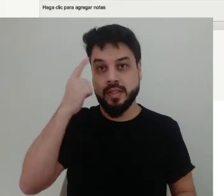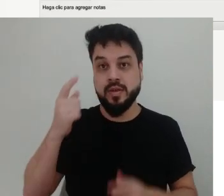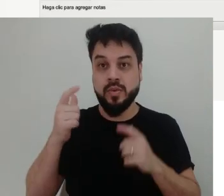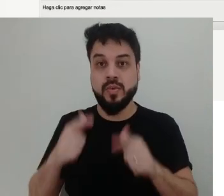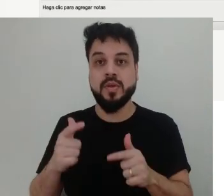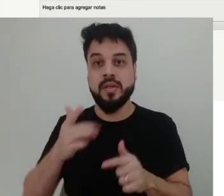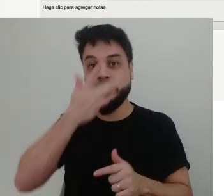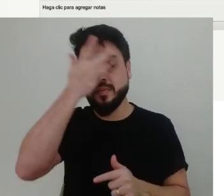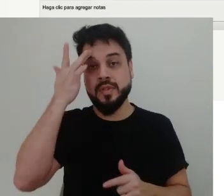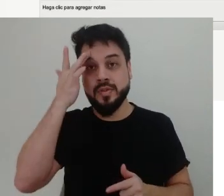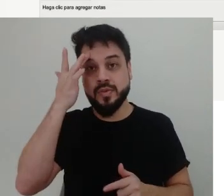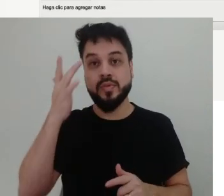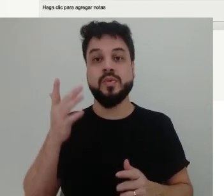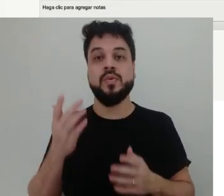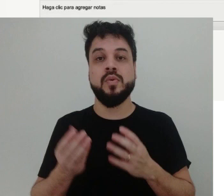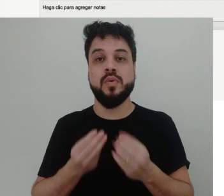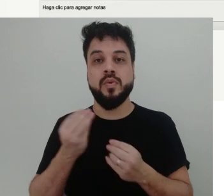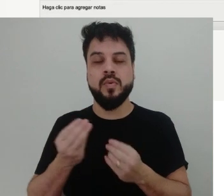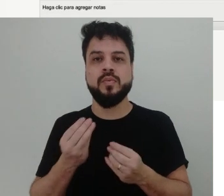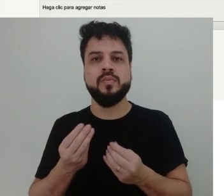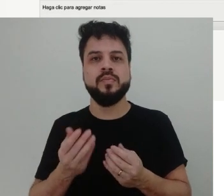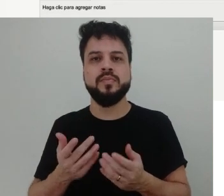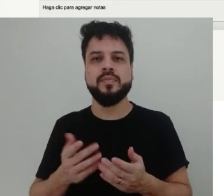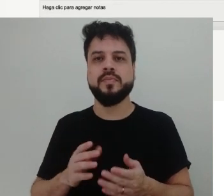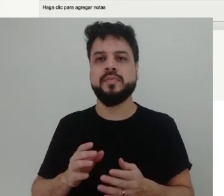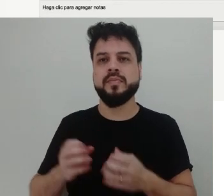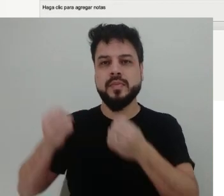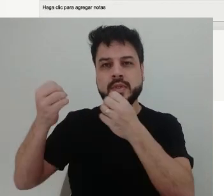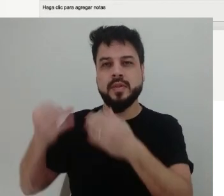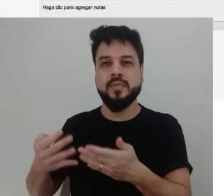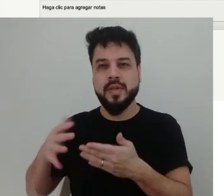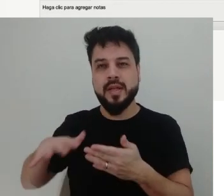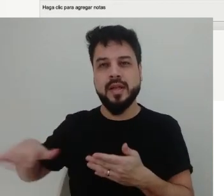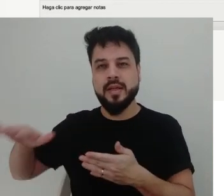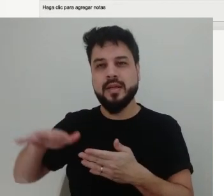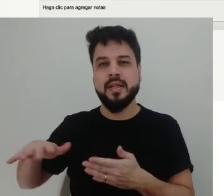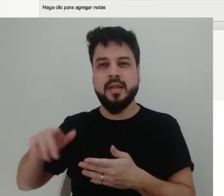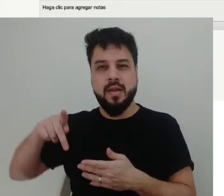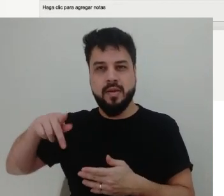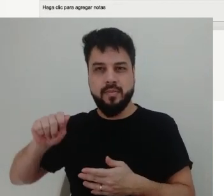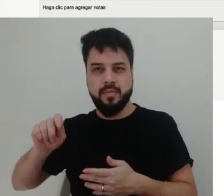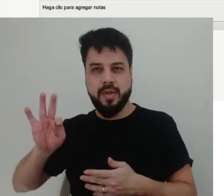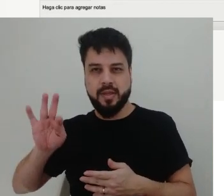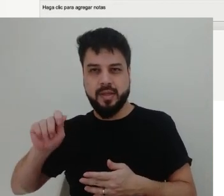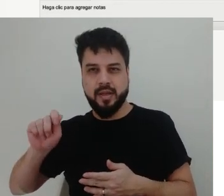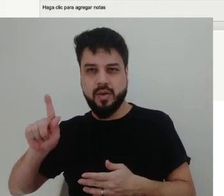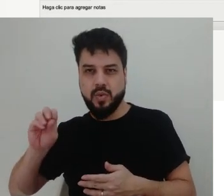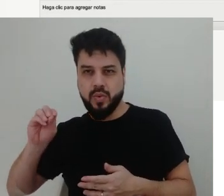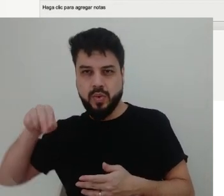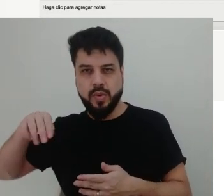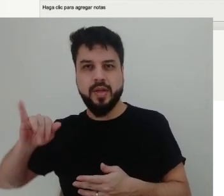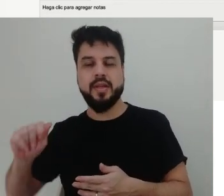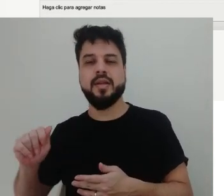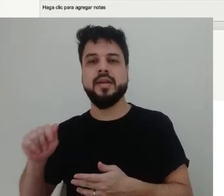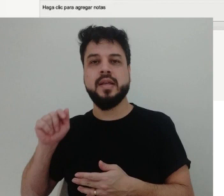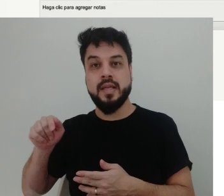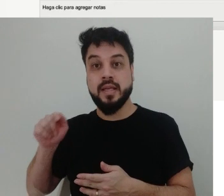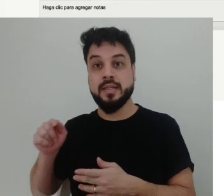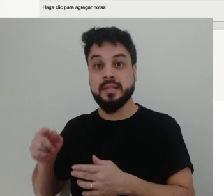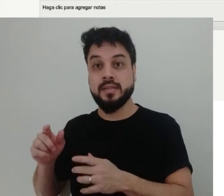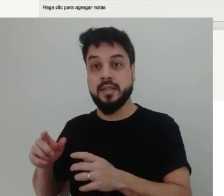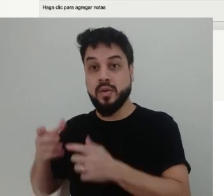pinos no se puede jugar, y nos da la herramienta para buscar los caminos para poder jugar con los árboles. La plantación forestal